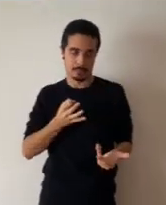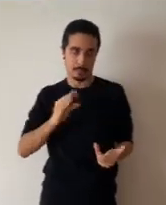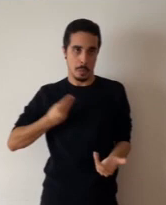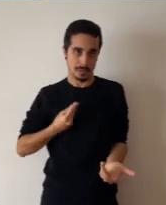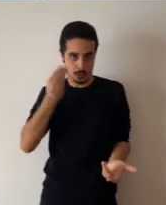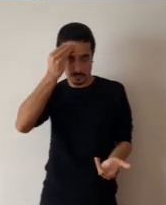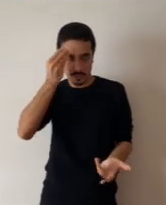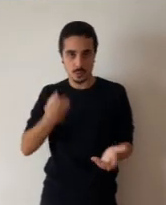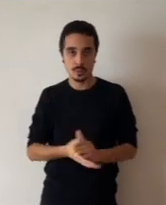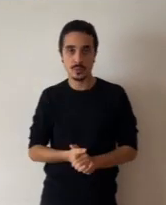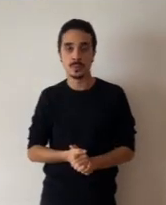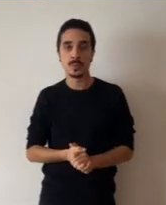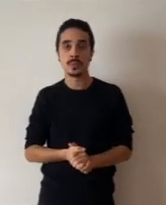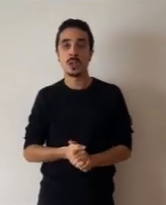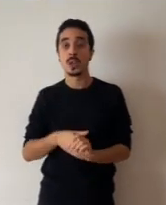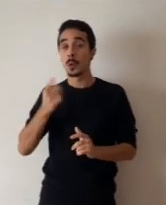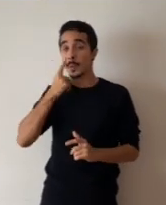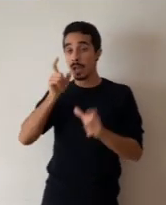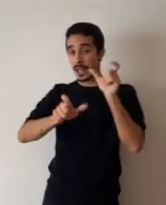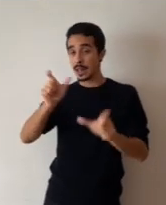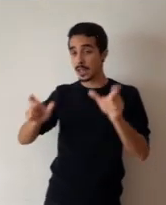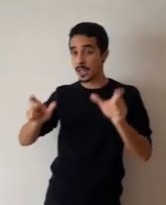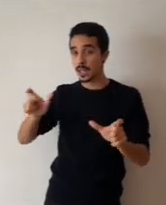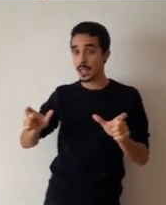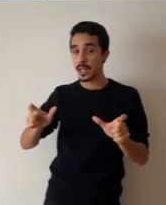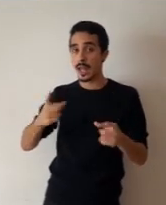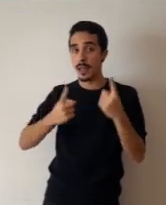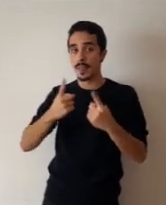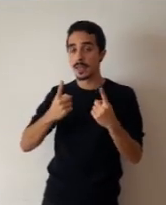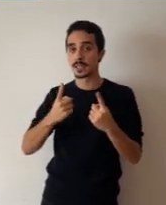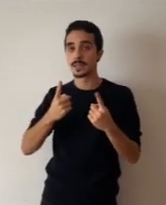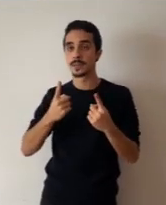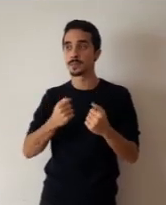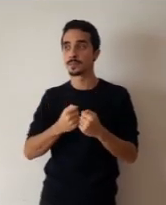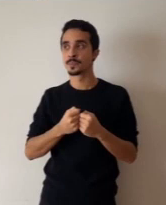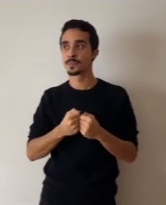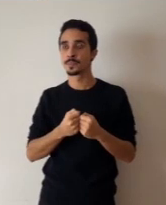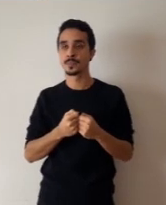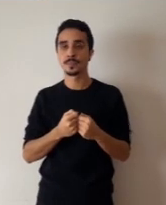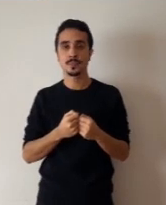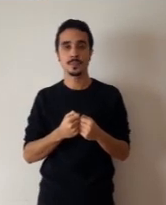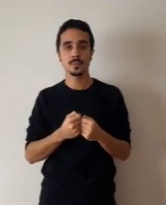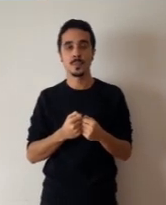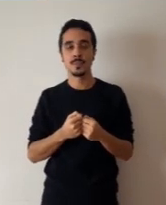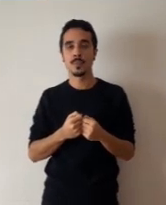mismo. De todas maneras, yo veo que también a veces la gente, el participar